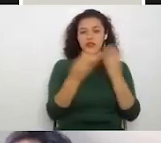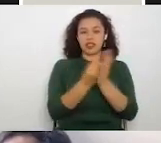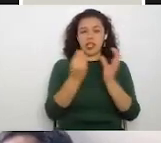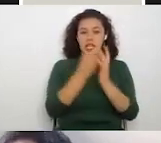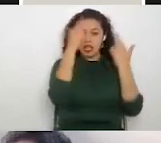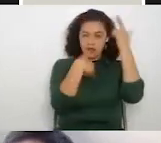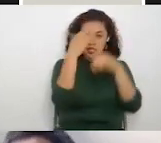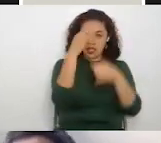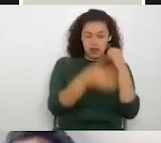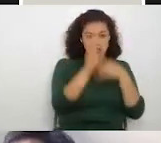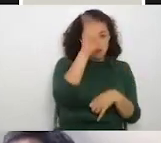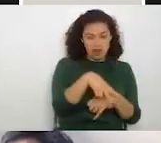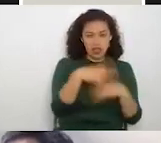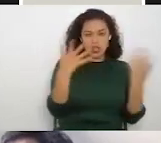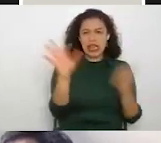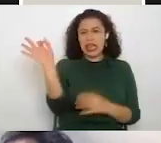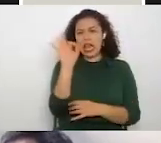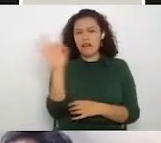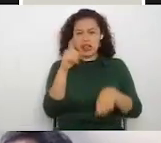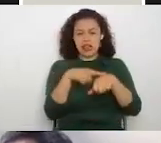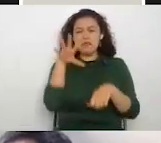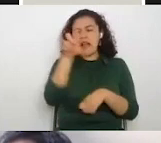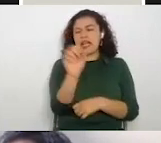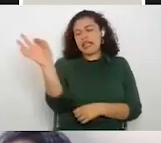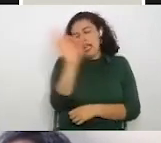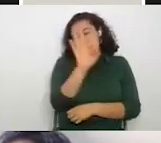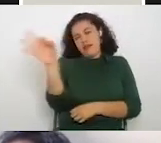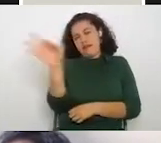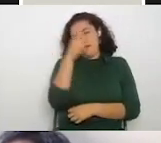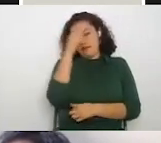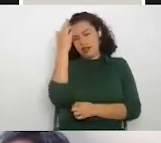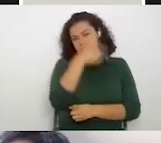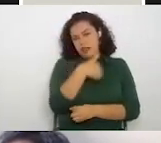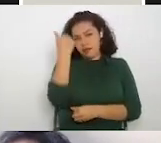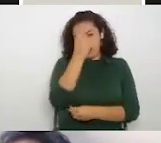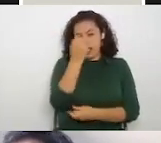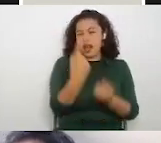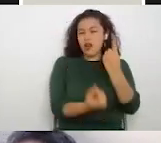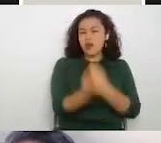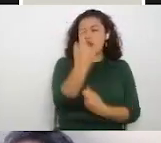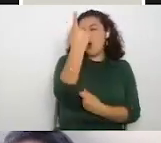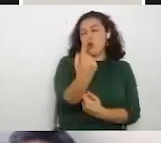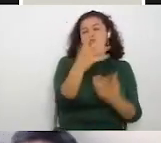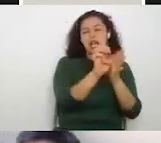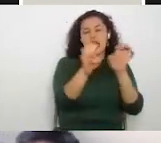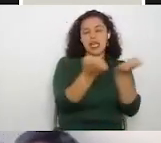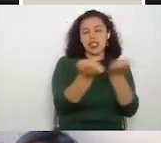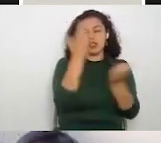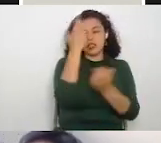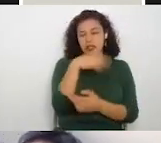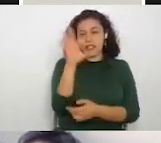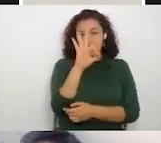el final, ¿verdad? Tal vez, bueno, a lo mejor dé tiempo de revisar alguno de los ejercicios.